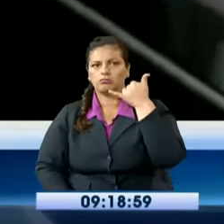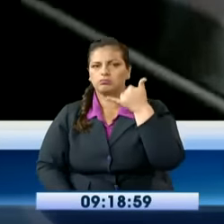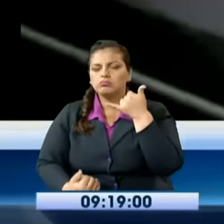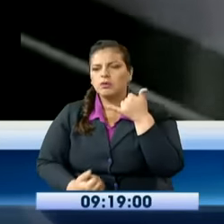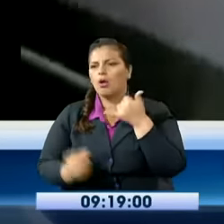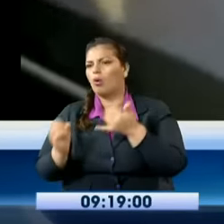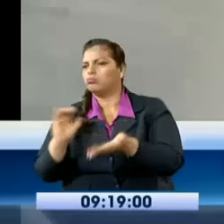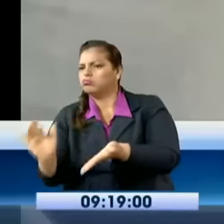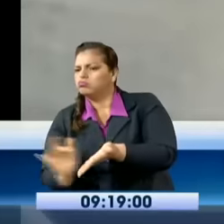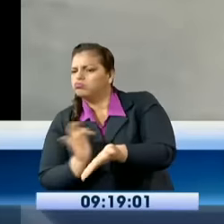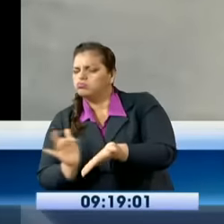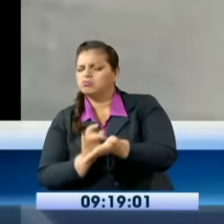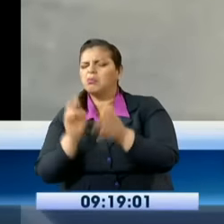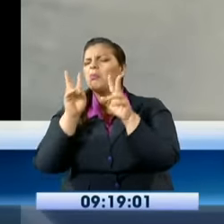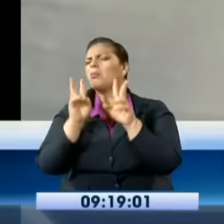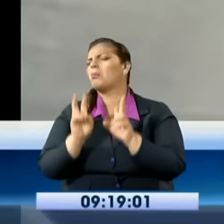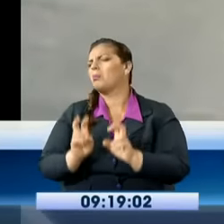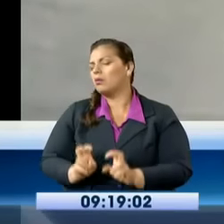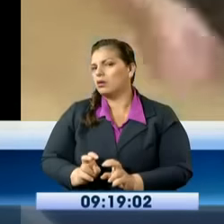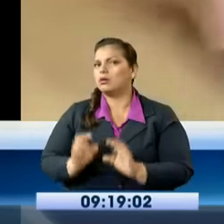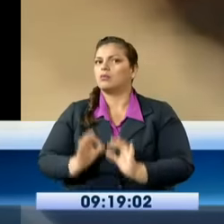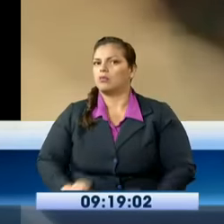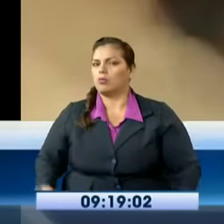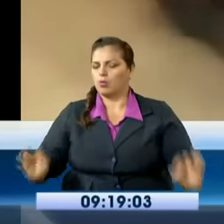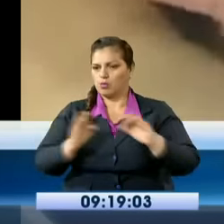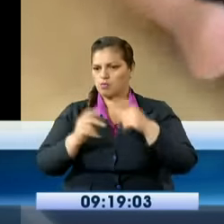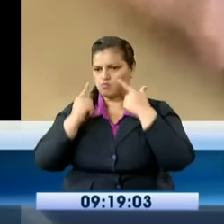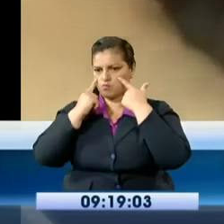tecnológicas. Informó Marcela Maquilar.